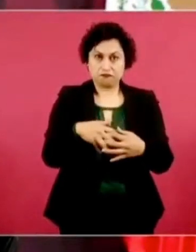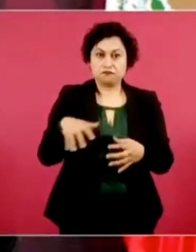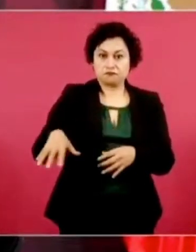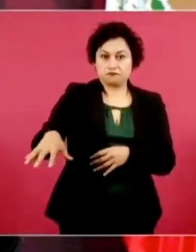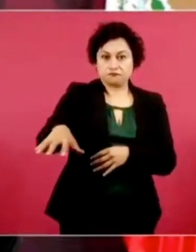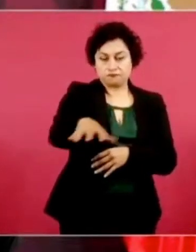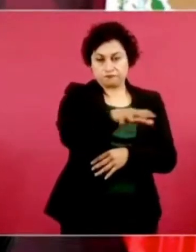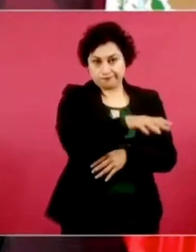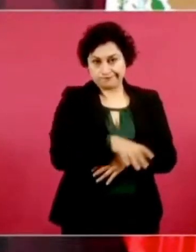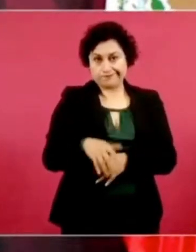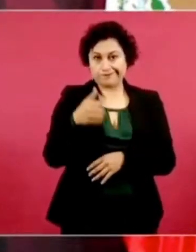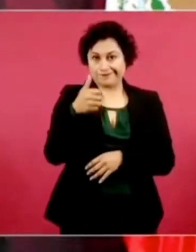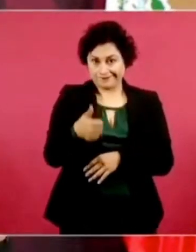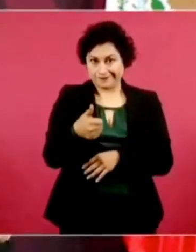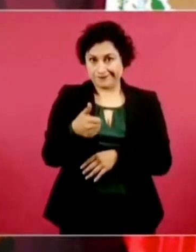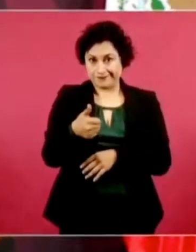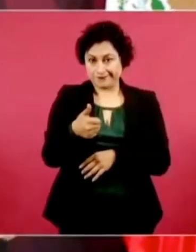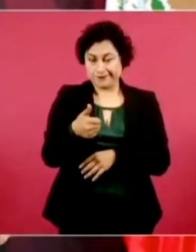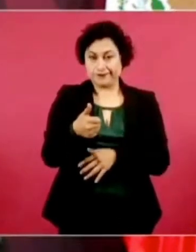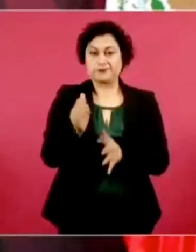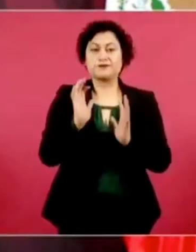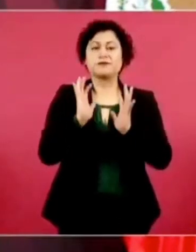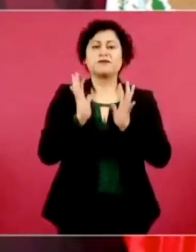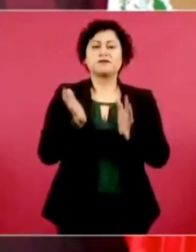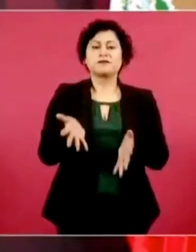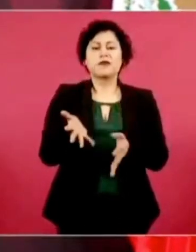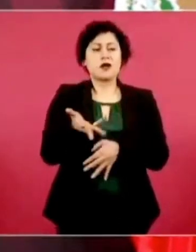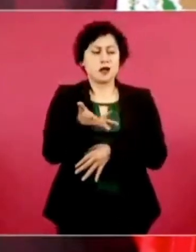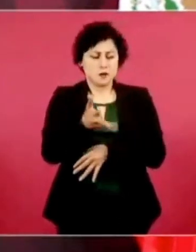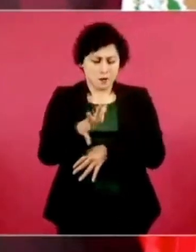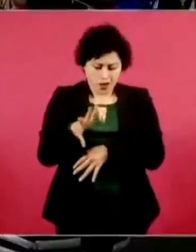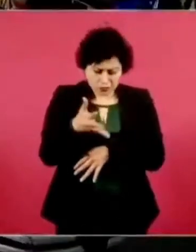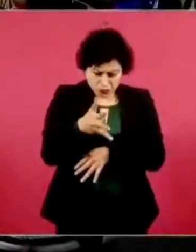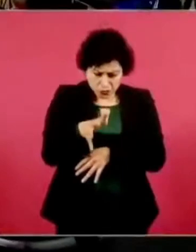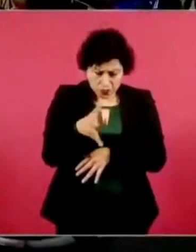están recibiendo en promedio